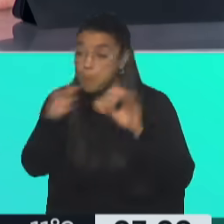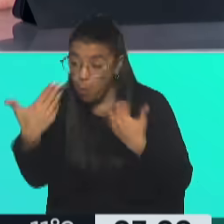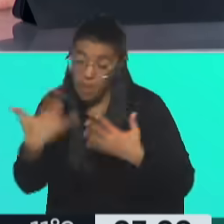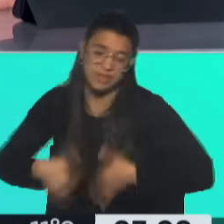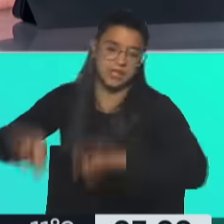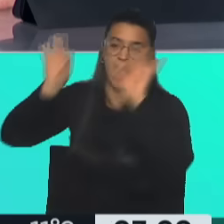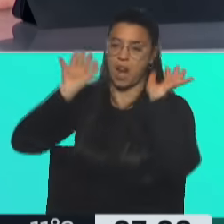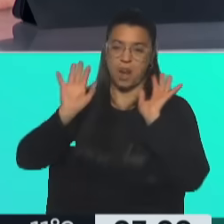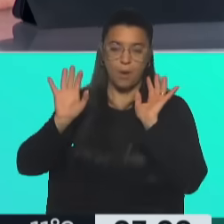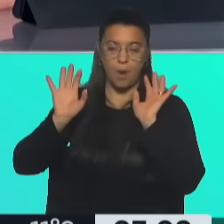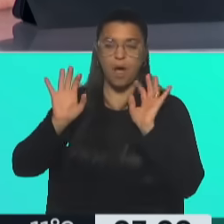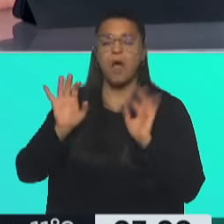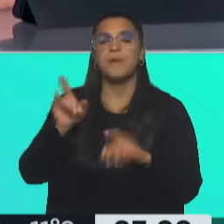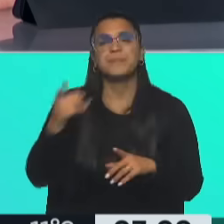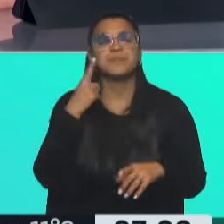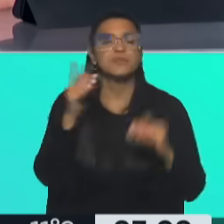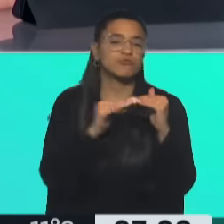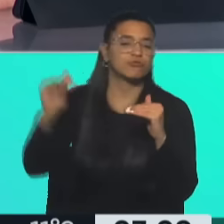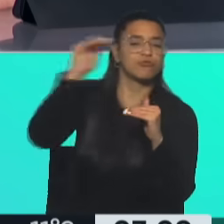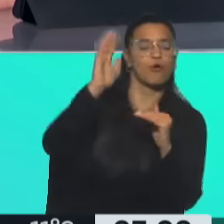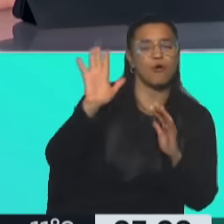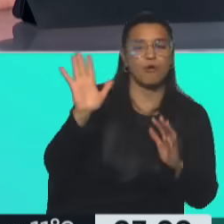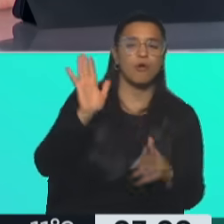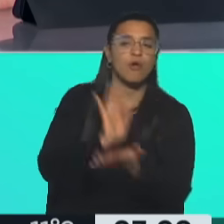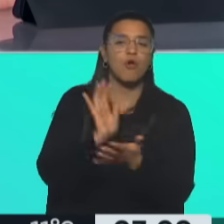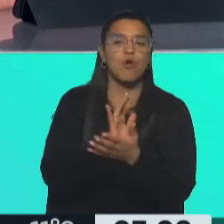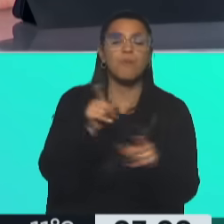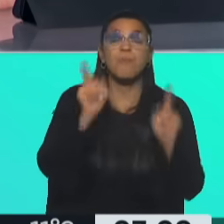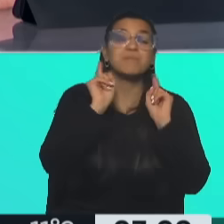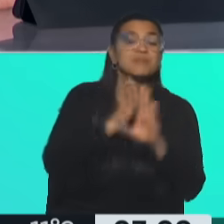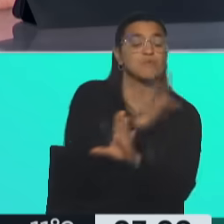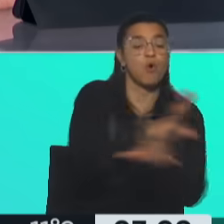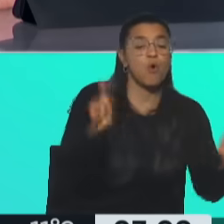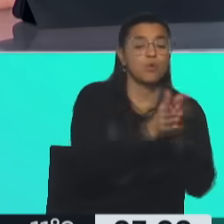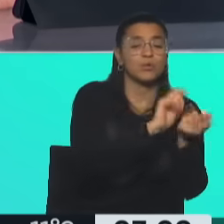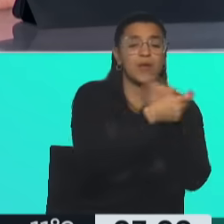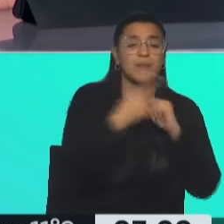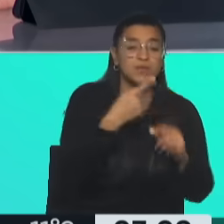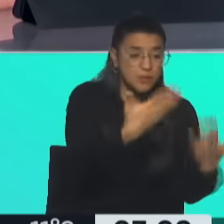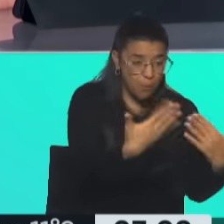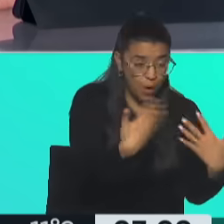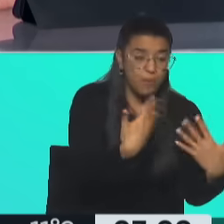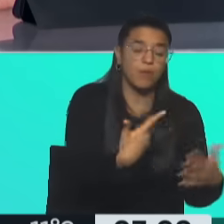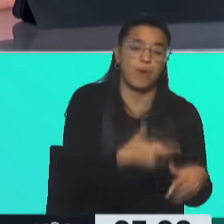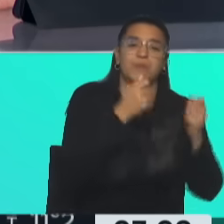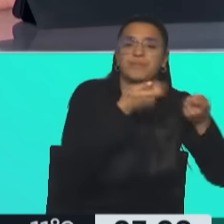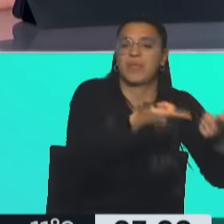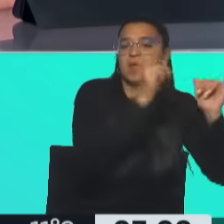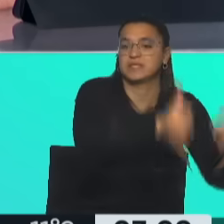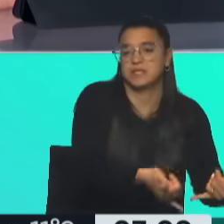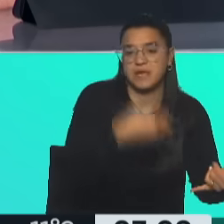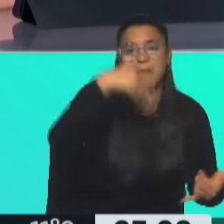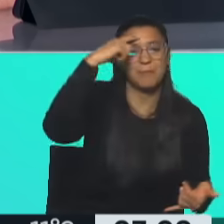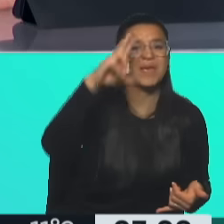que es una instancia superadora me parece de la meritocracia que plantea Juntos por el cambio Juntos por el cambio plantea la